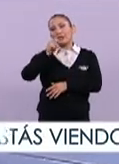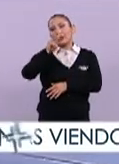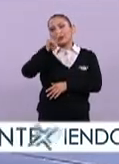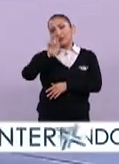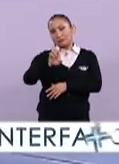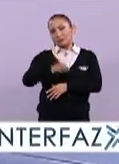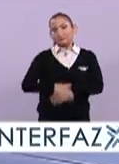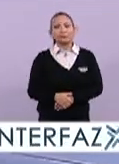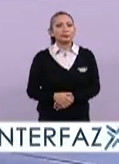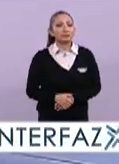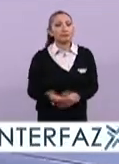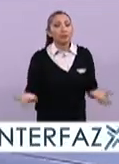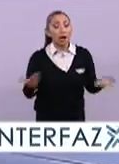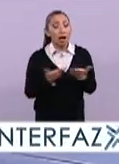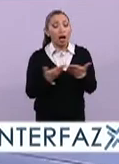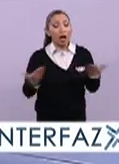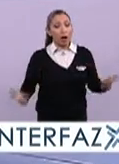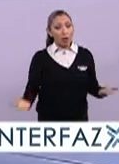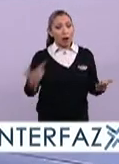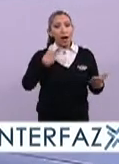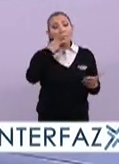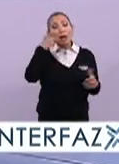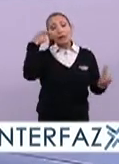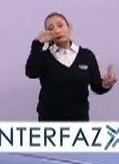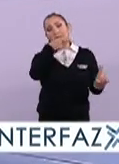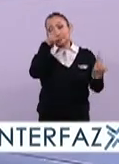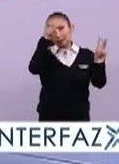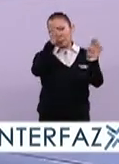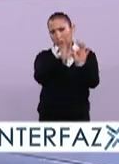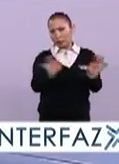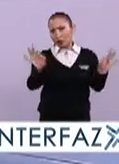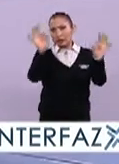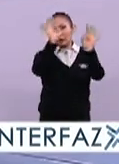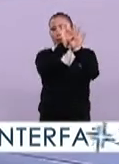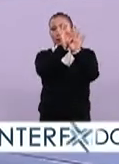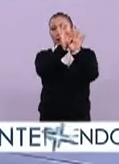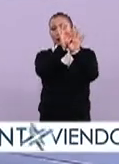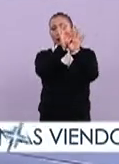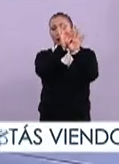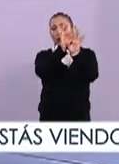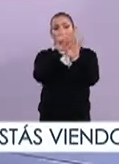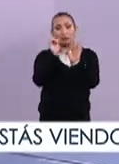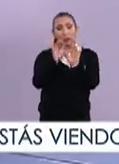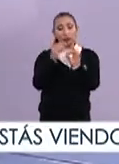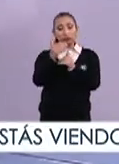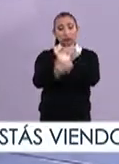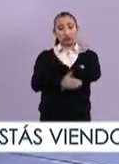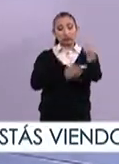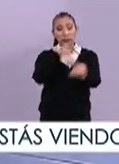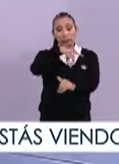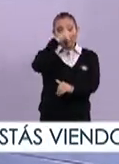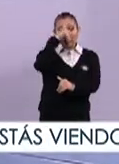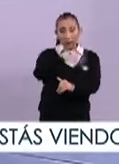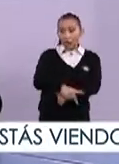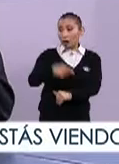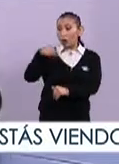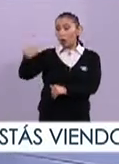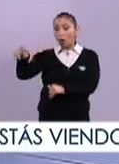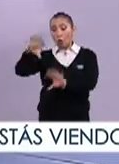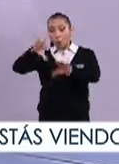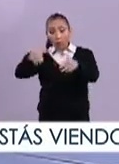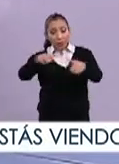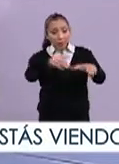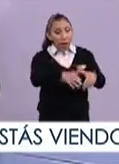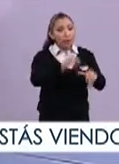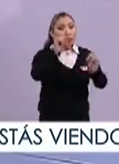Televisión Educativa. En esta ocasión vamos a hablar de un tema fundamental, central en nuestro desarrollo, no solo de México, no solo de nuestra